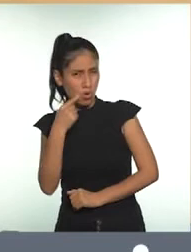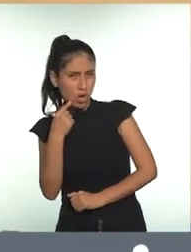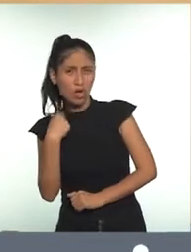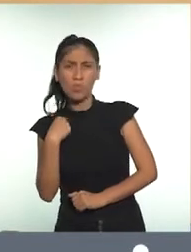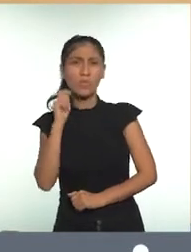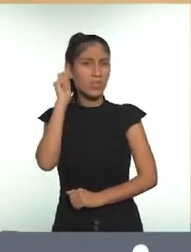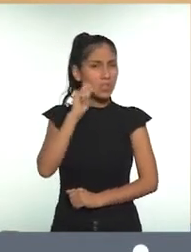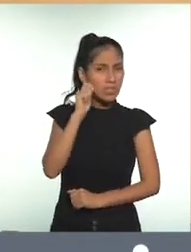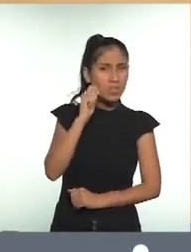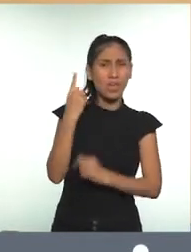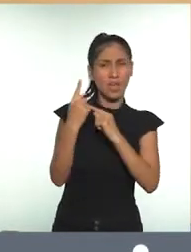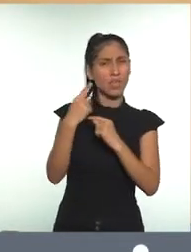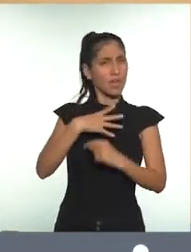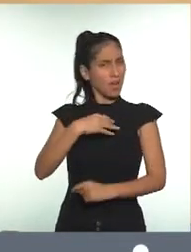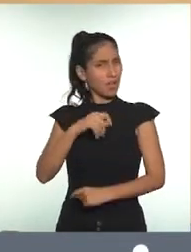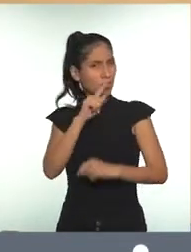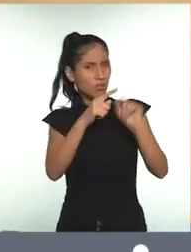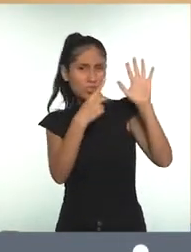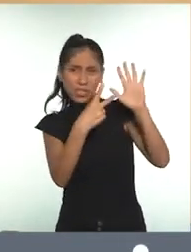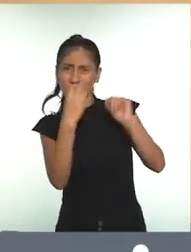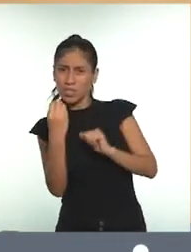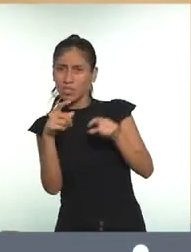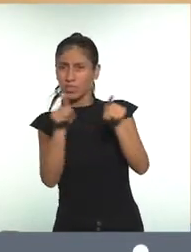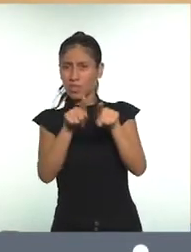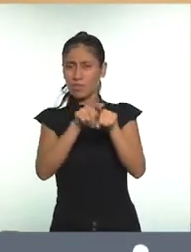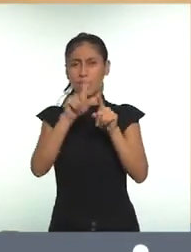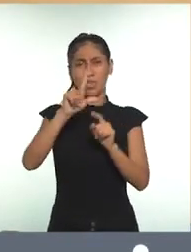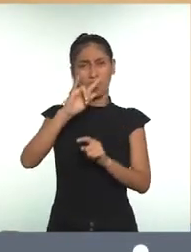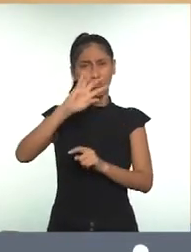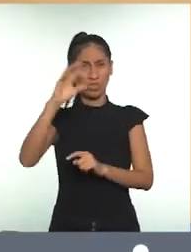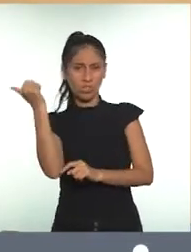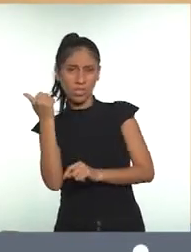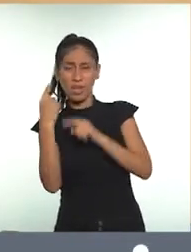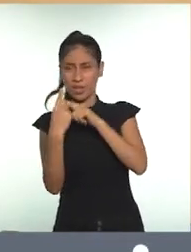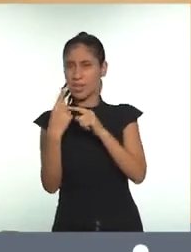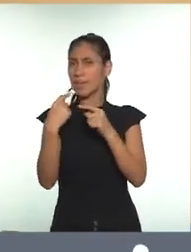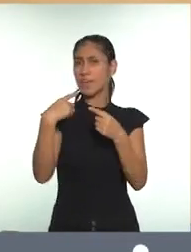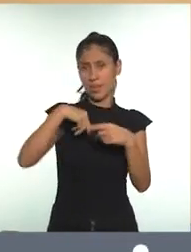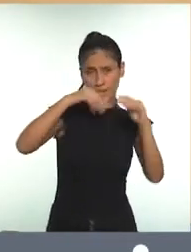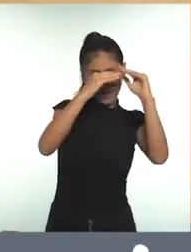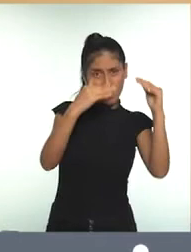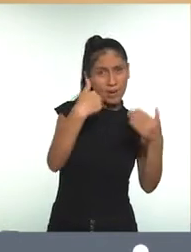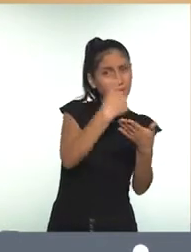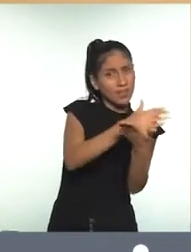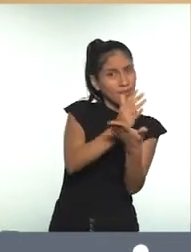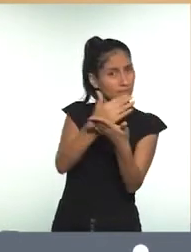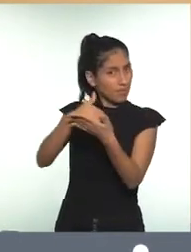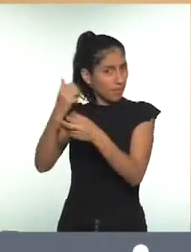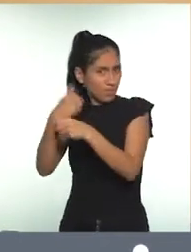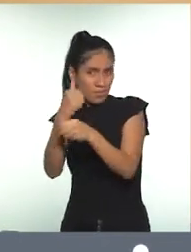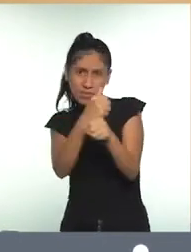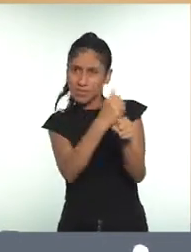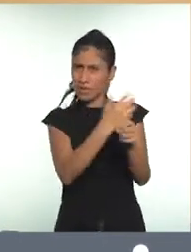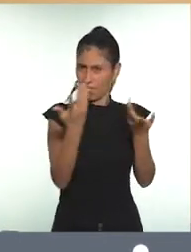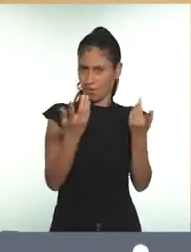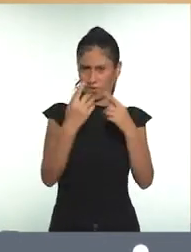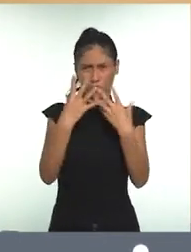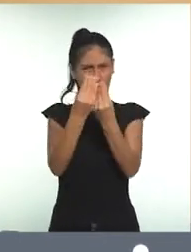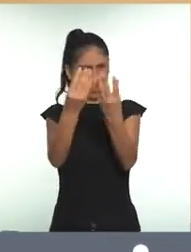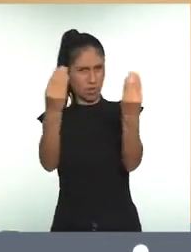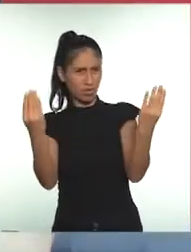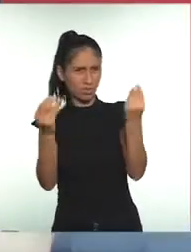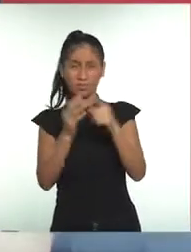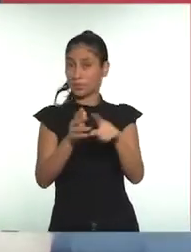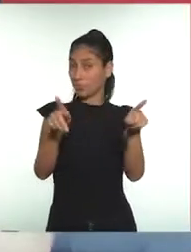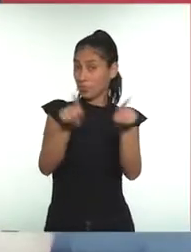que tiene 70 años, y la señora Lucía, que hace las labores domésticas y vive con nosotros. Somos